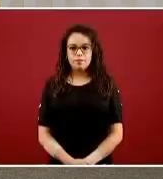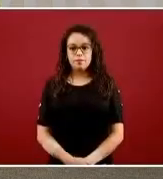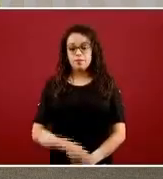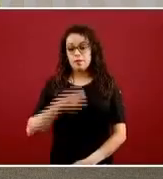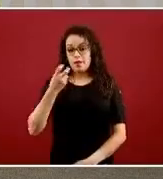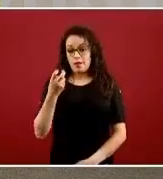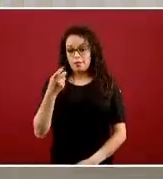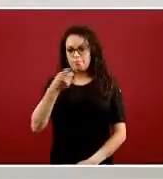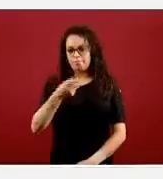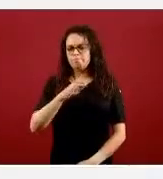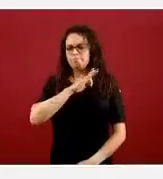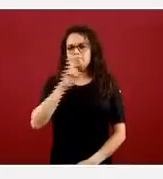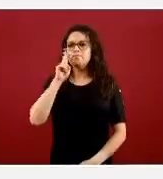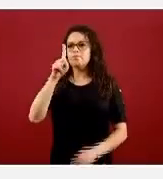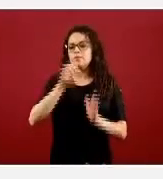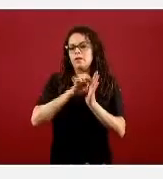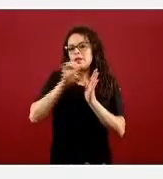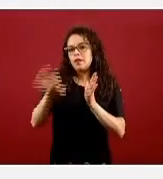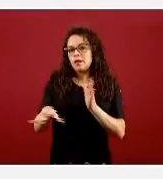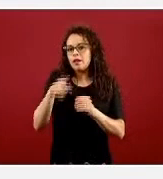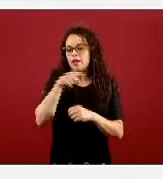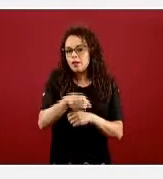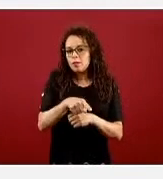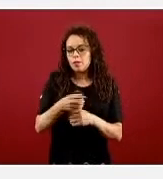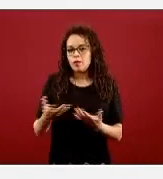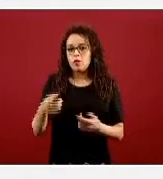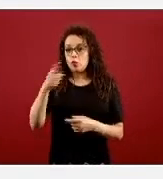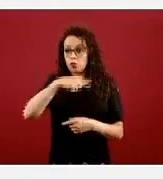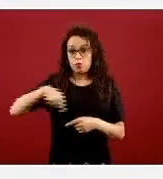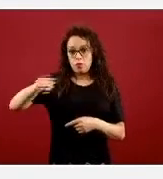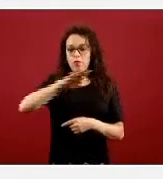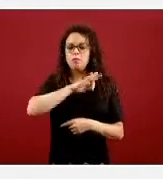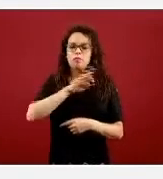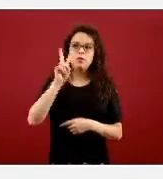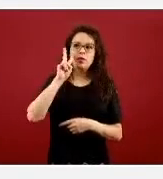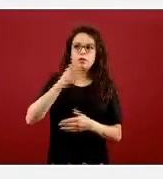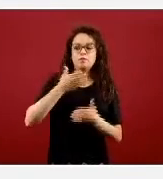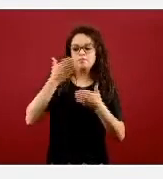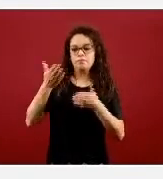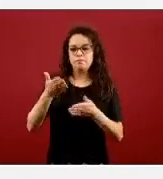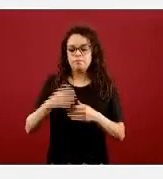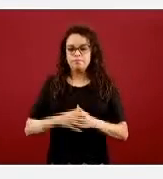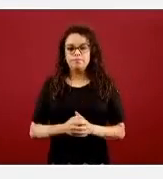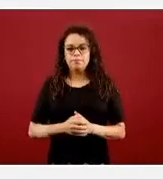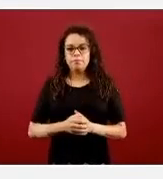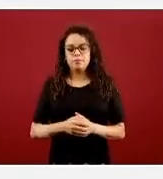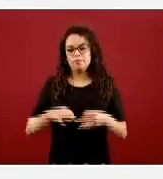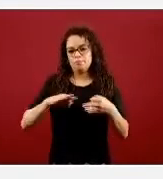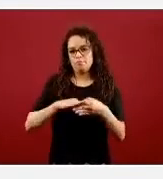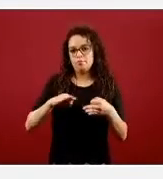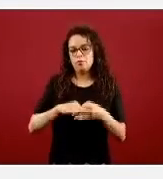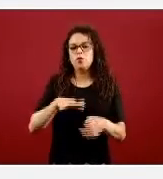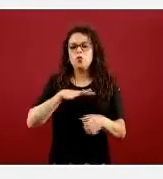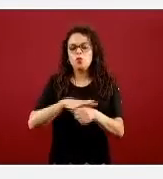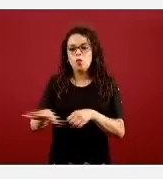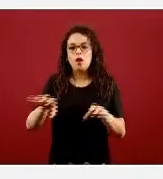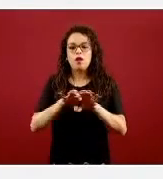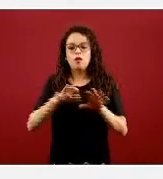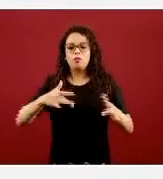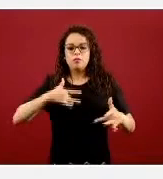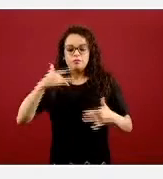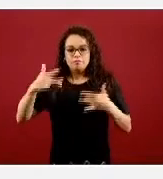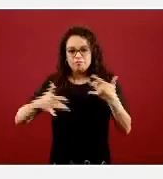puede haber un autodiagnóstico. Ustedes van a estar viendo cuáles son los síntomas posibles de un